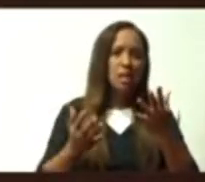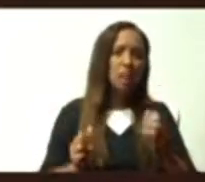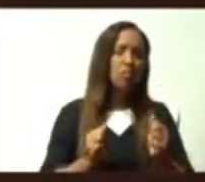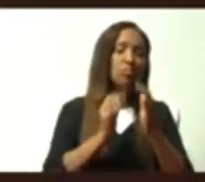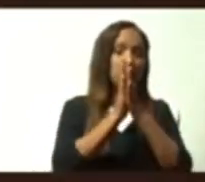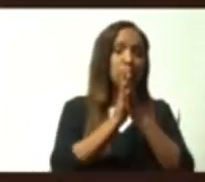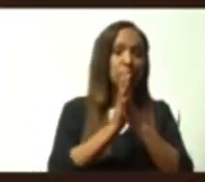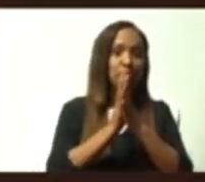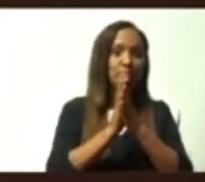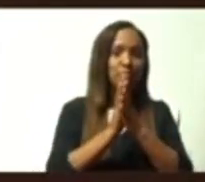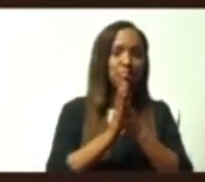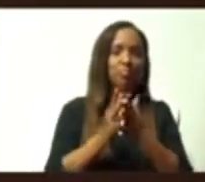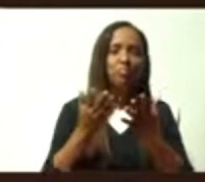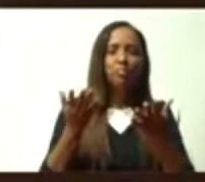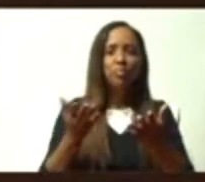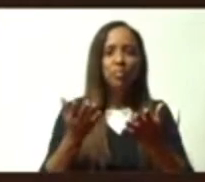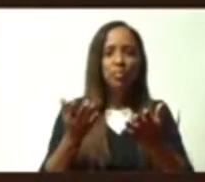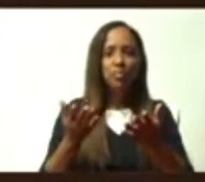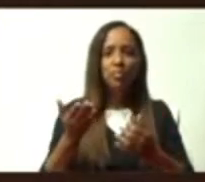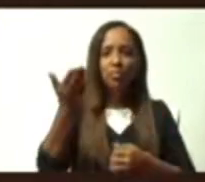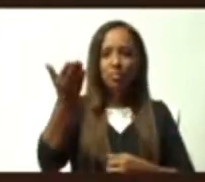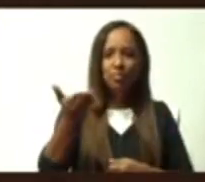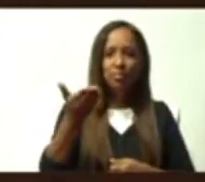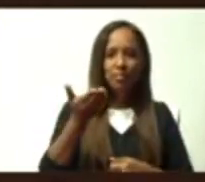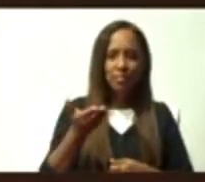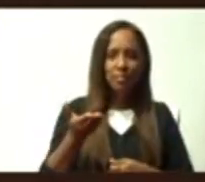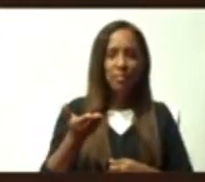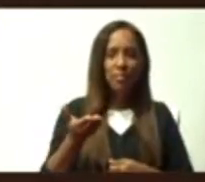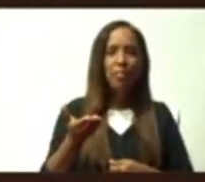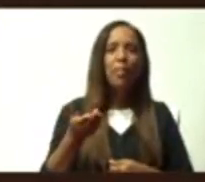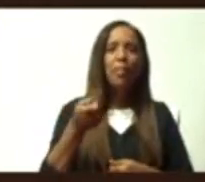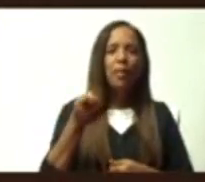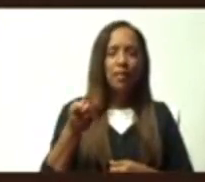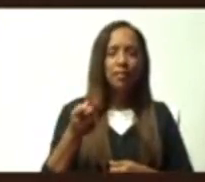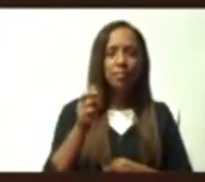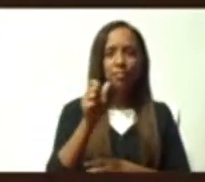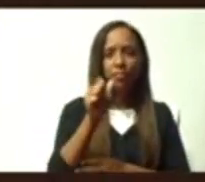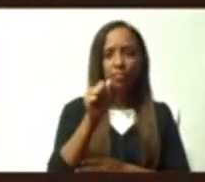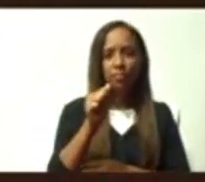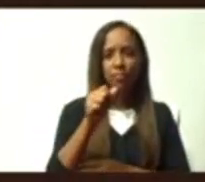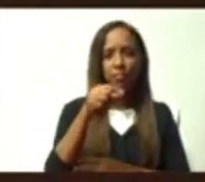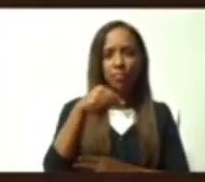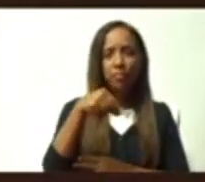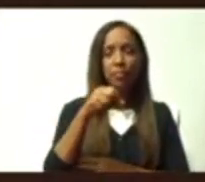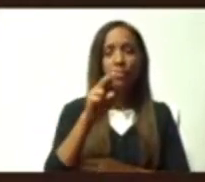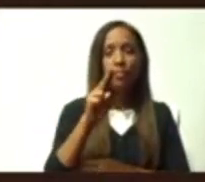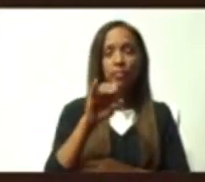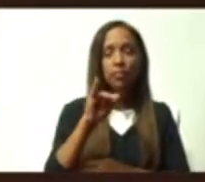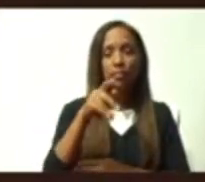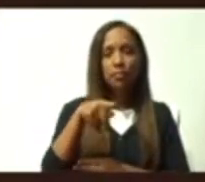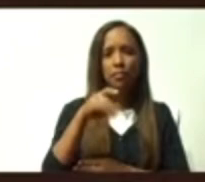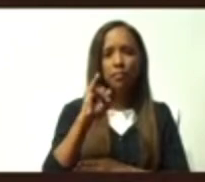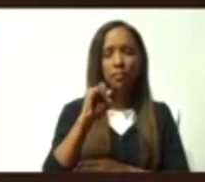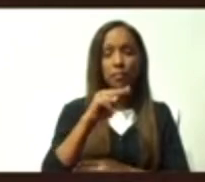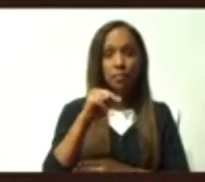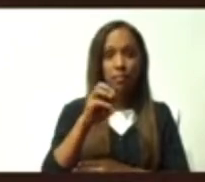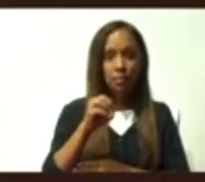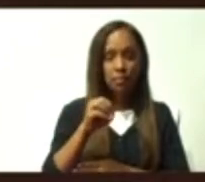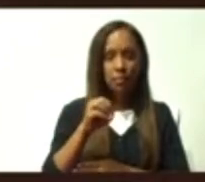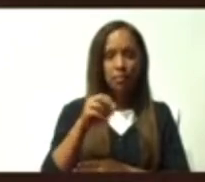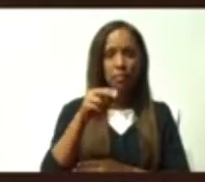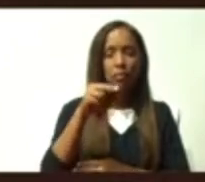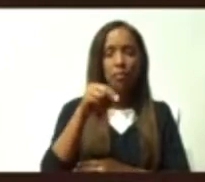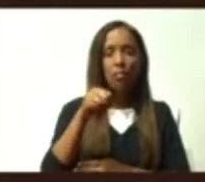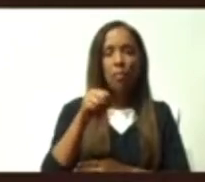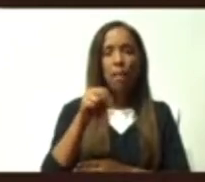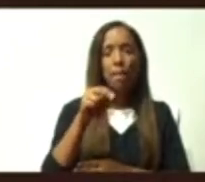Y precisamente en días como los que estamos viviendo, cuando nuestro país tiene una situación con la